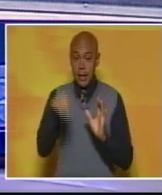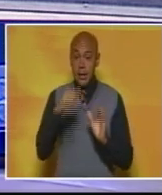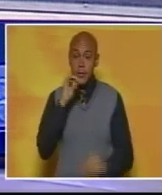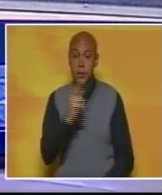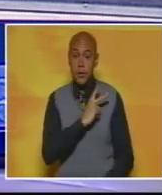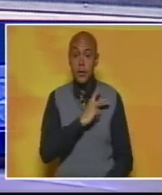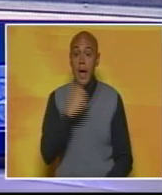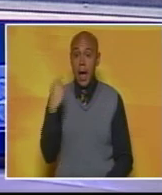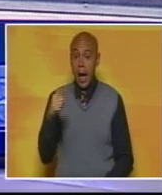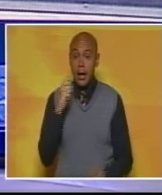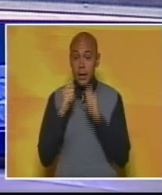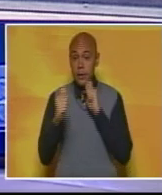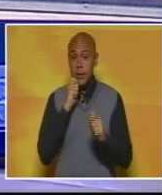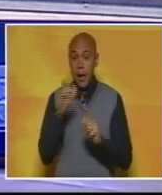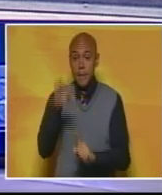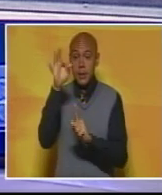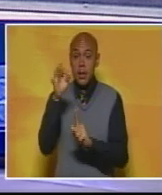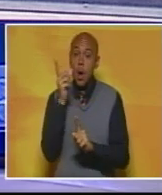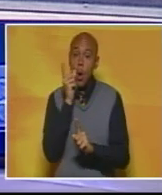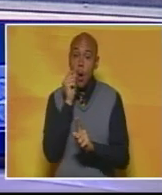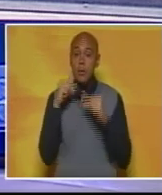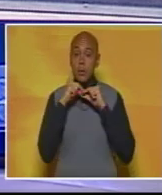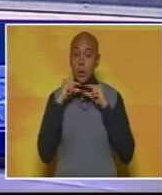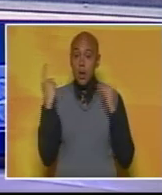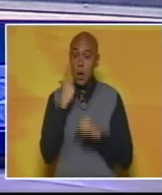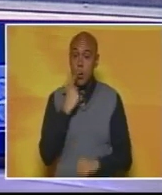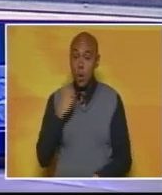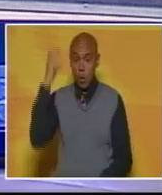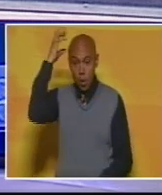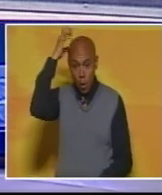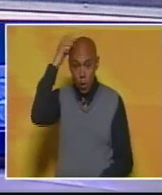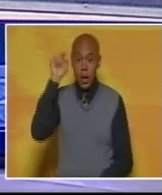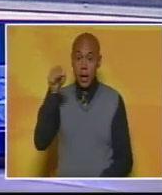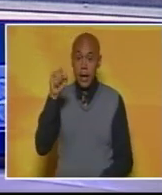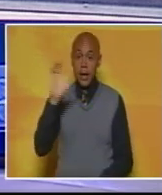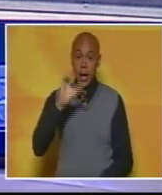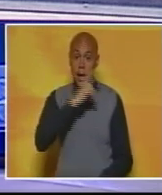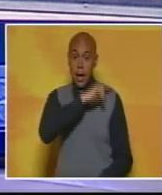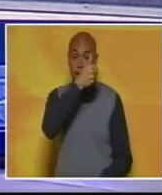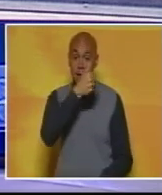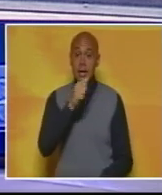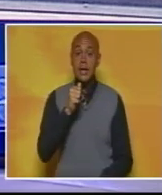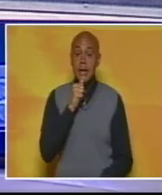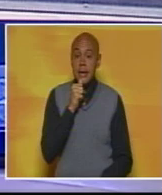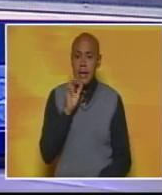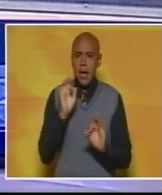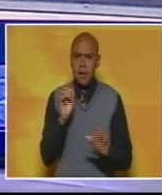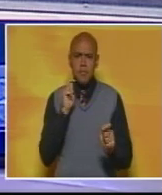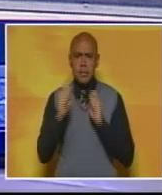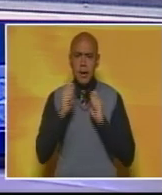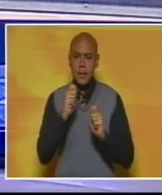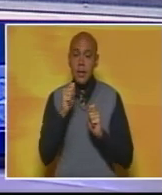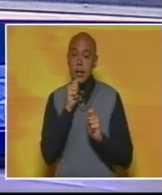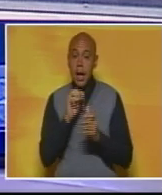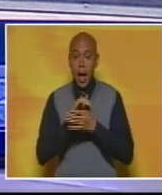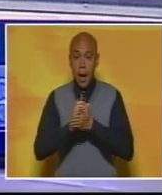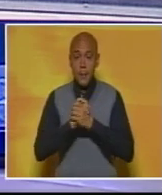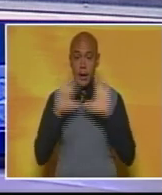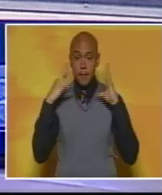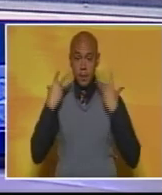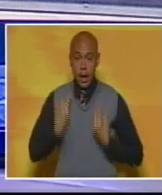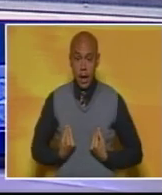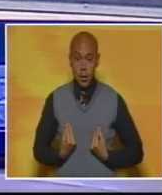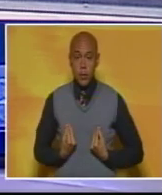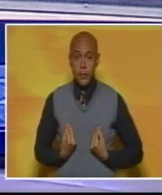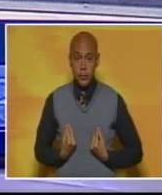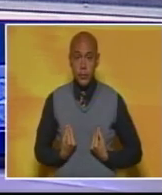tendremos una entrevista especial con su eminencia Baltasar Cardenal Porras, arzobispo de Caracas. La entrevista será conducida por nuestra compañera Milagros